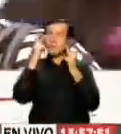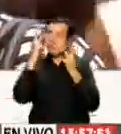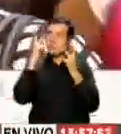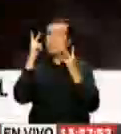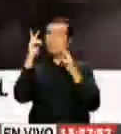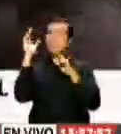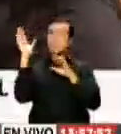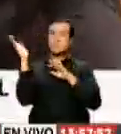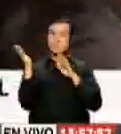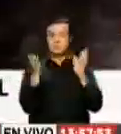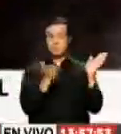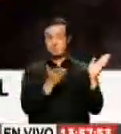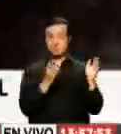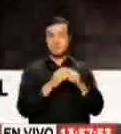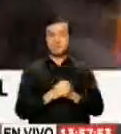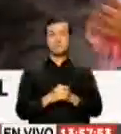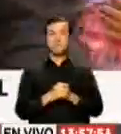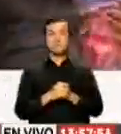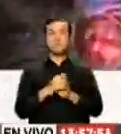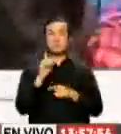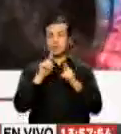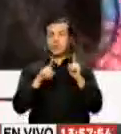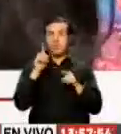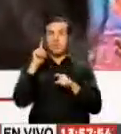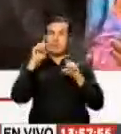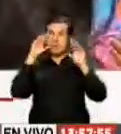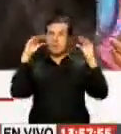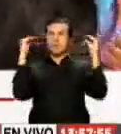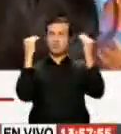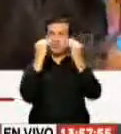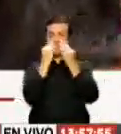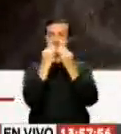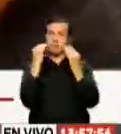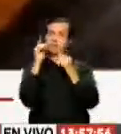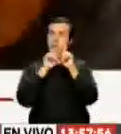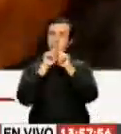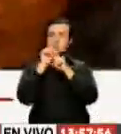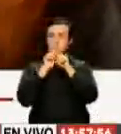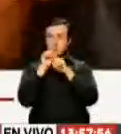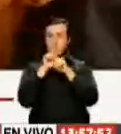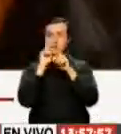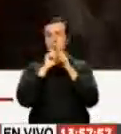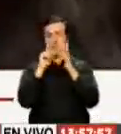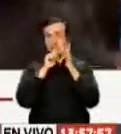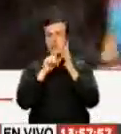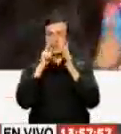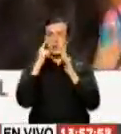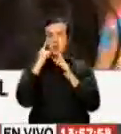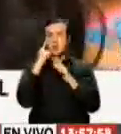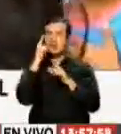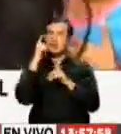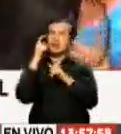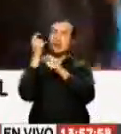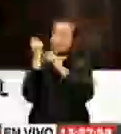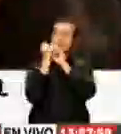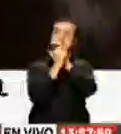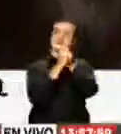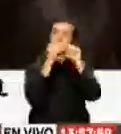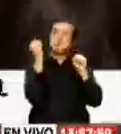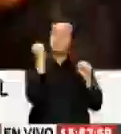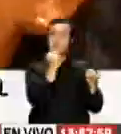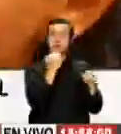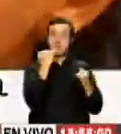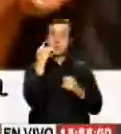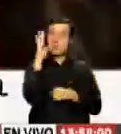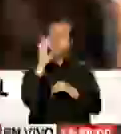el especial. En Garfield vimos un platillo volador, una estrella, pudimos coger algo de las tiras y ahora viendo lo